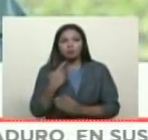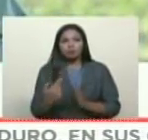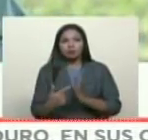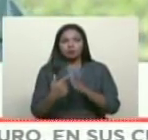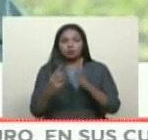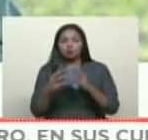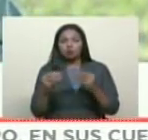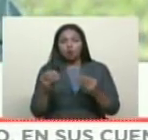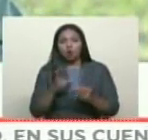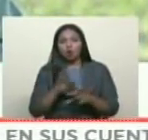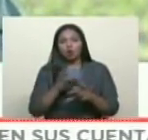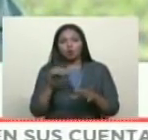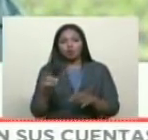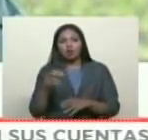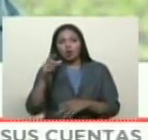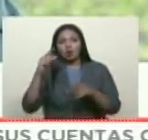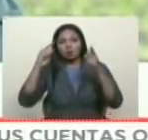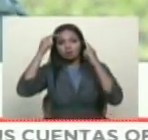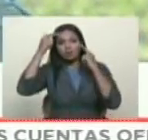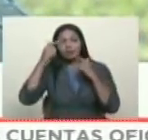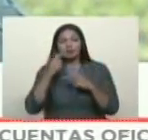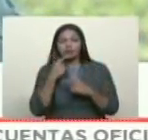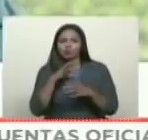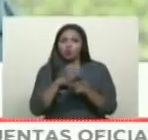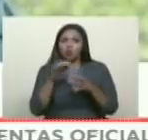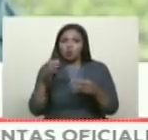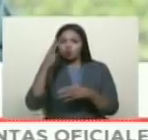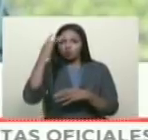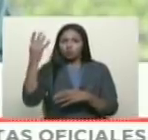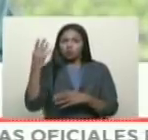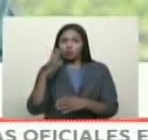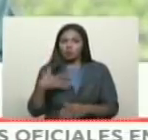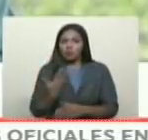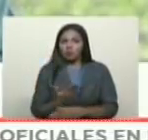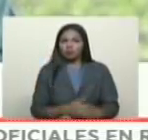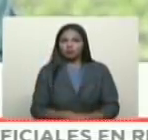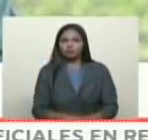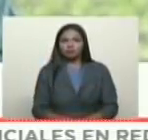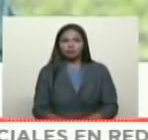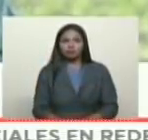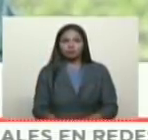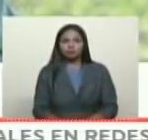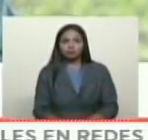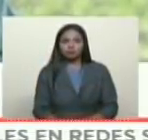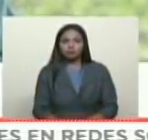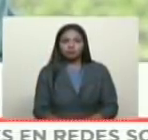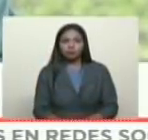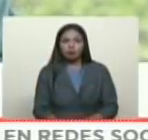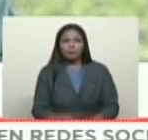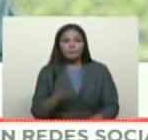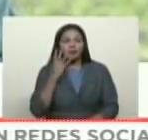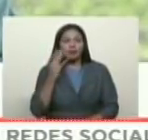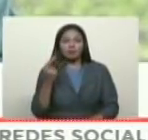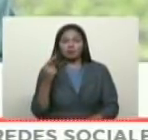que nos dejó el comandante Chávez. Es un sueño posible. no es una utopía